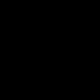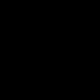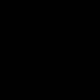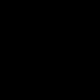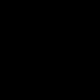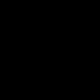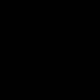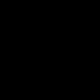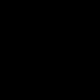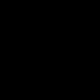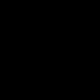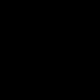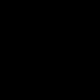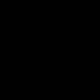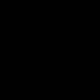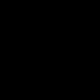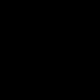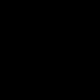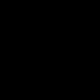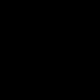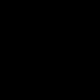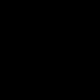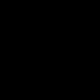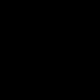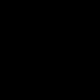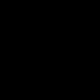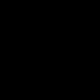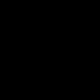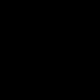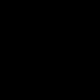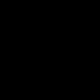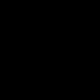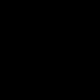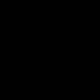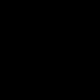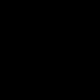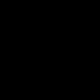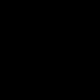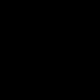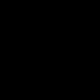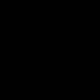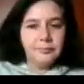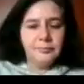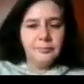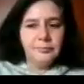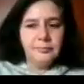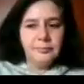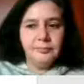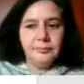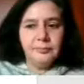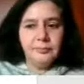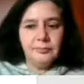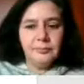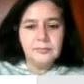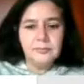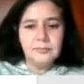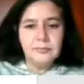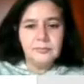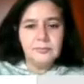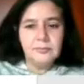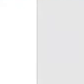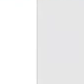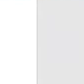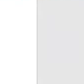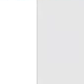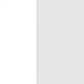Bueno, buenas tardes a todos. Primero que todo me presento, mi nombre es Cristel Pérez Pinto, soy psicóloga de la Unidad de Promoción de la Salud